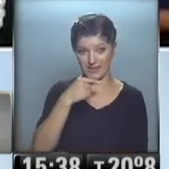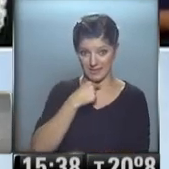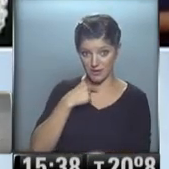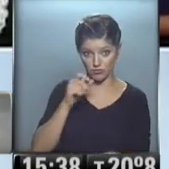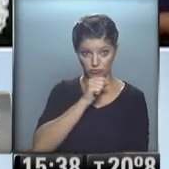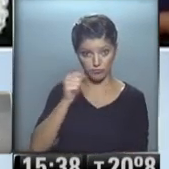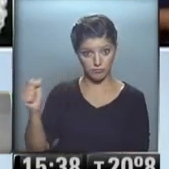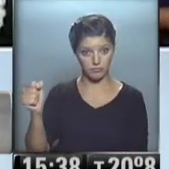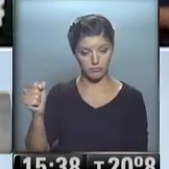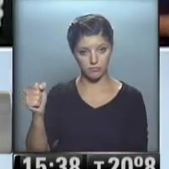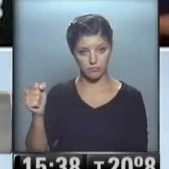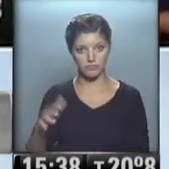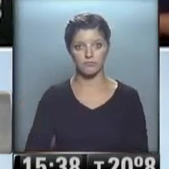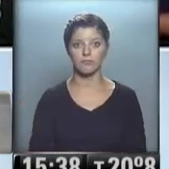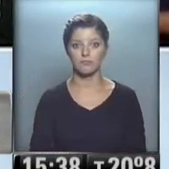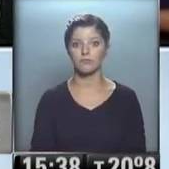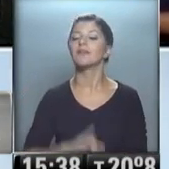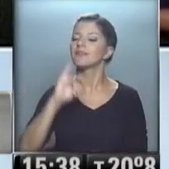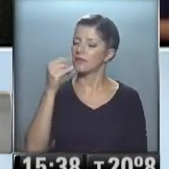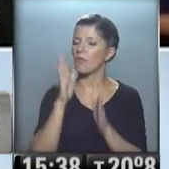él.